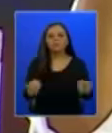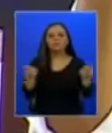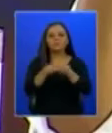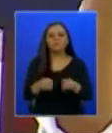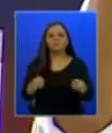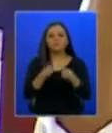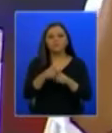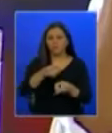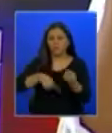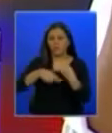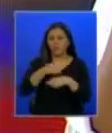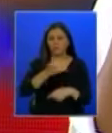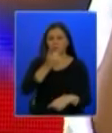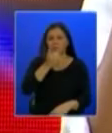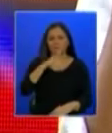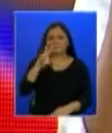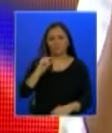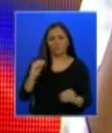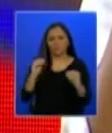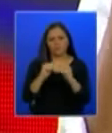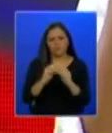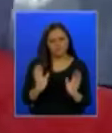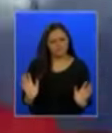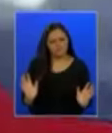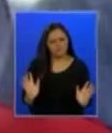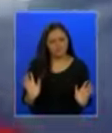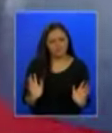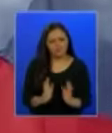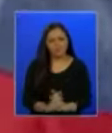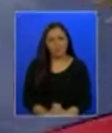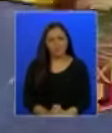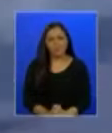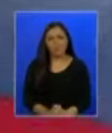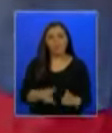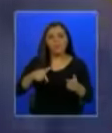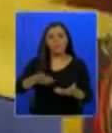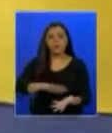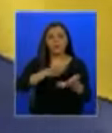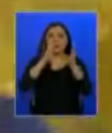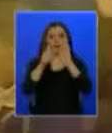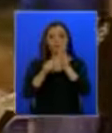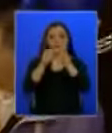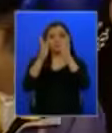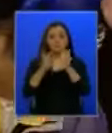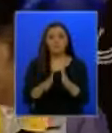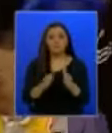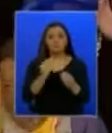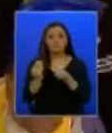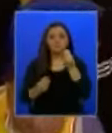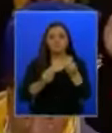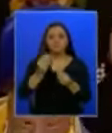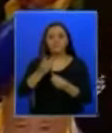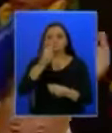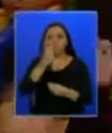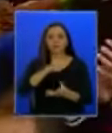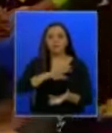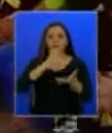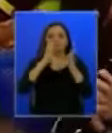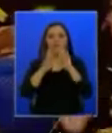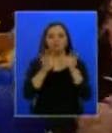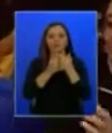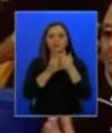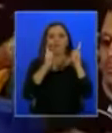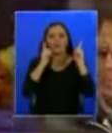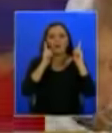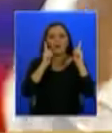siempre, el pasado. Nunca más, compañero. Lo que le pasa a la Revolución Ciudadana es exactamente lo que le pasó a la Revolución Liberal, con